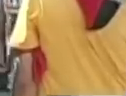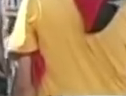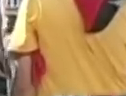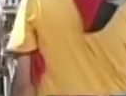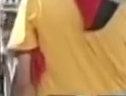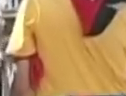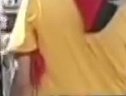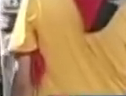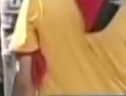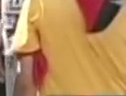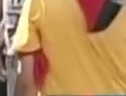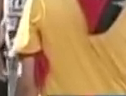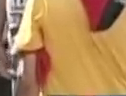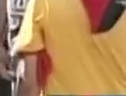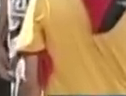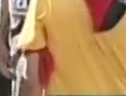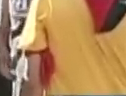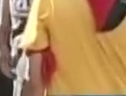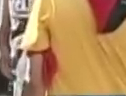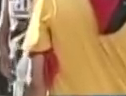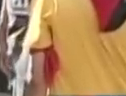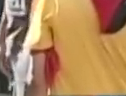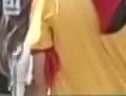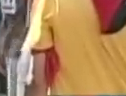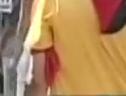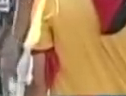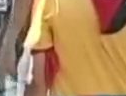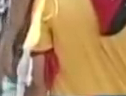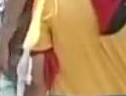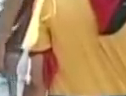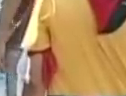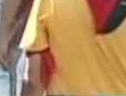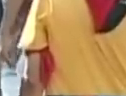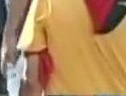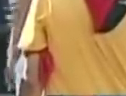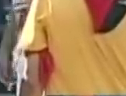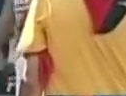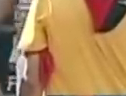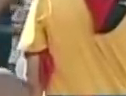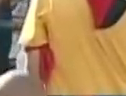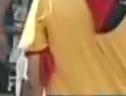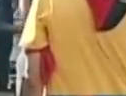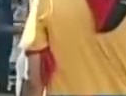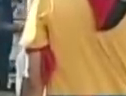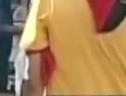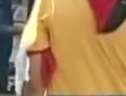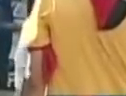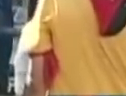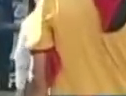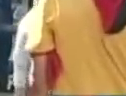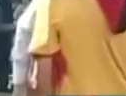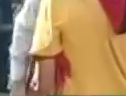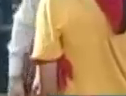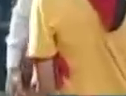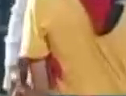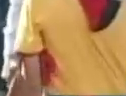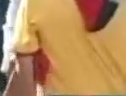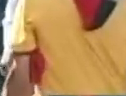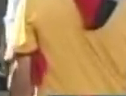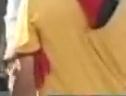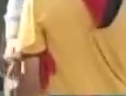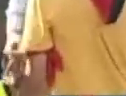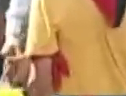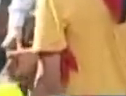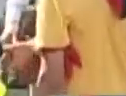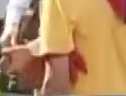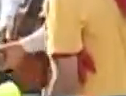nosotros en la lucha para masticar un cable. Pero nos faltó el gigante con su fuerza avasallante. Y para no retirarse quiso multiplicarse. ¿Quién